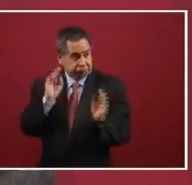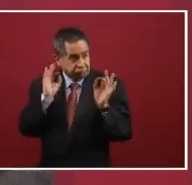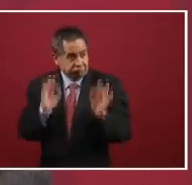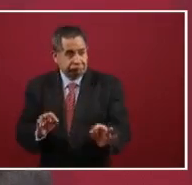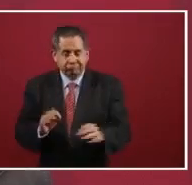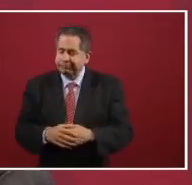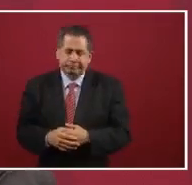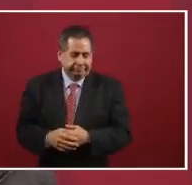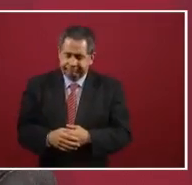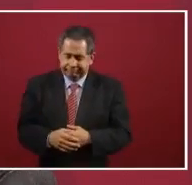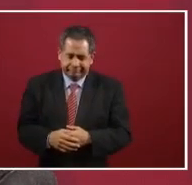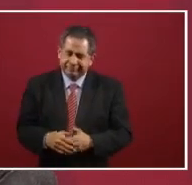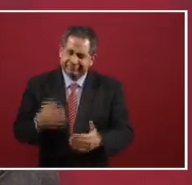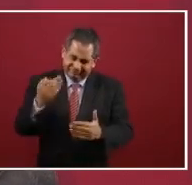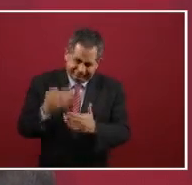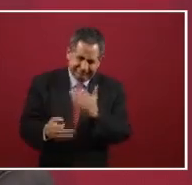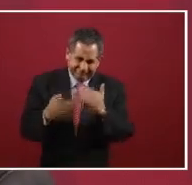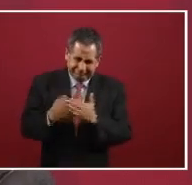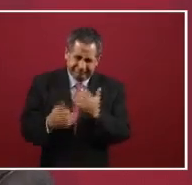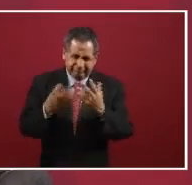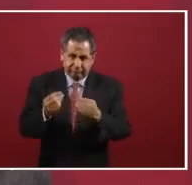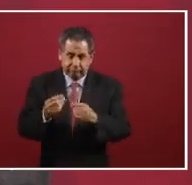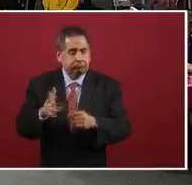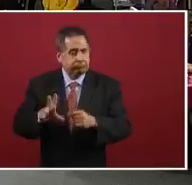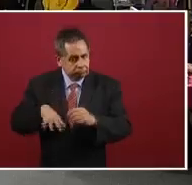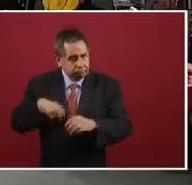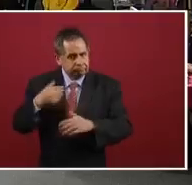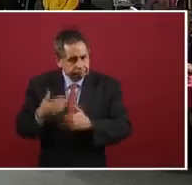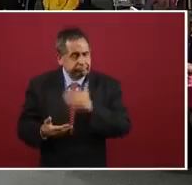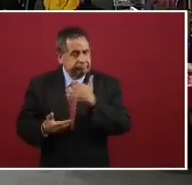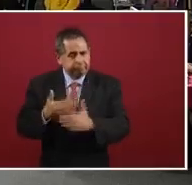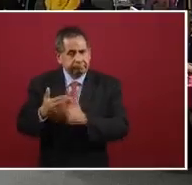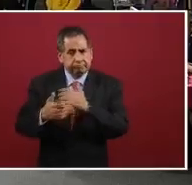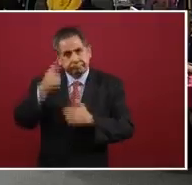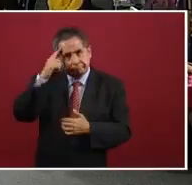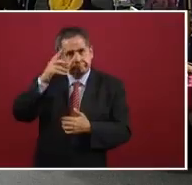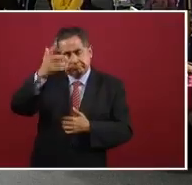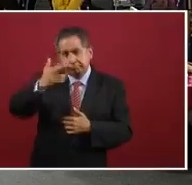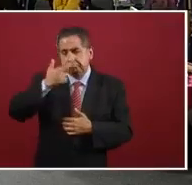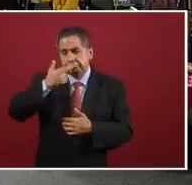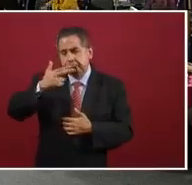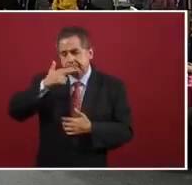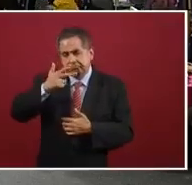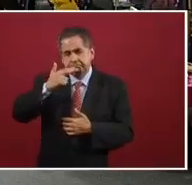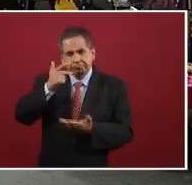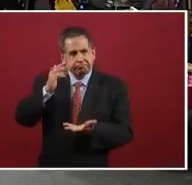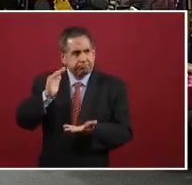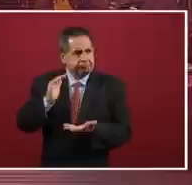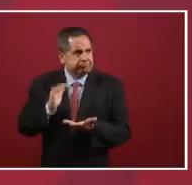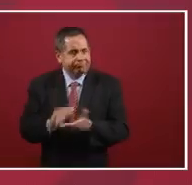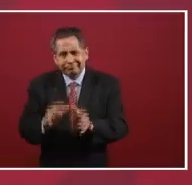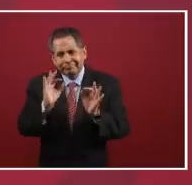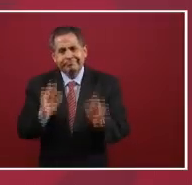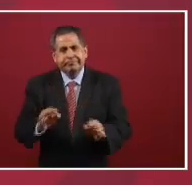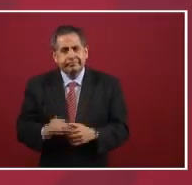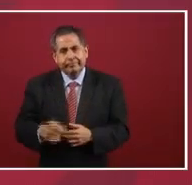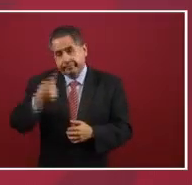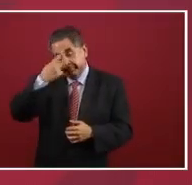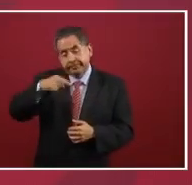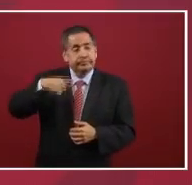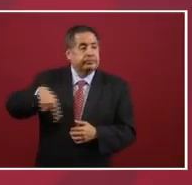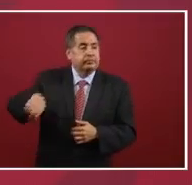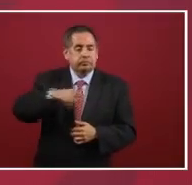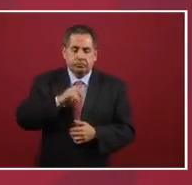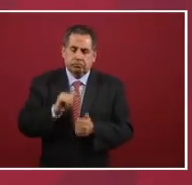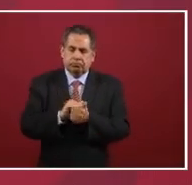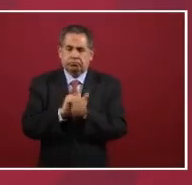falta muchísimo, pero estamos trabajando para que cada vez sea mejor, para que todos los días podamos